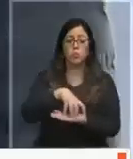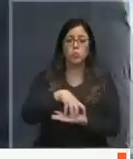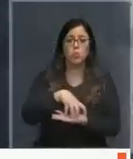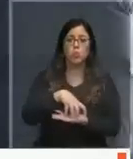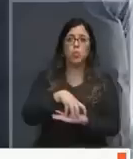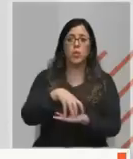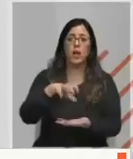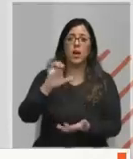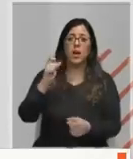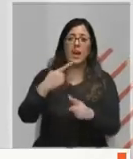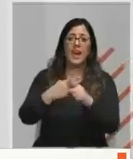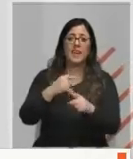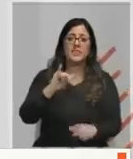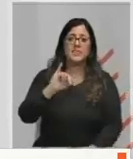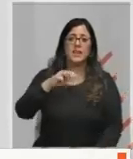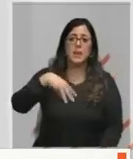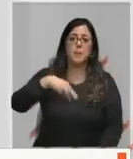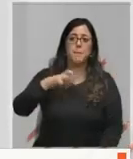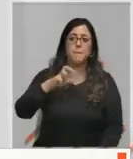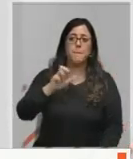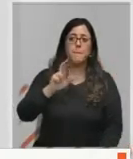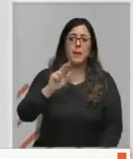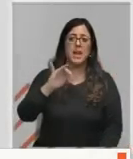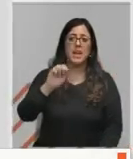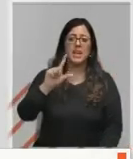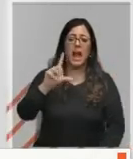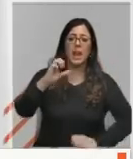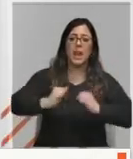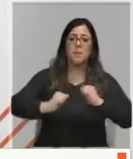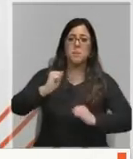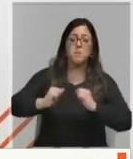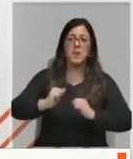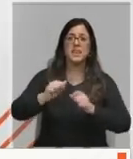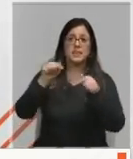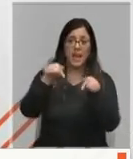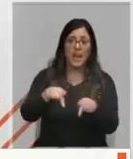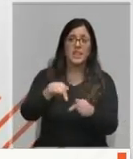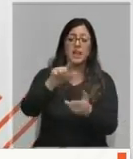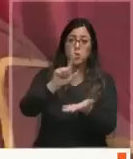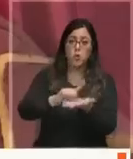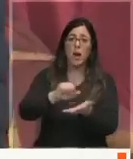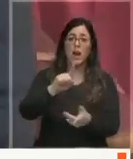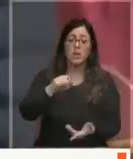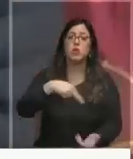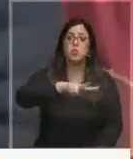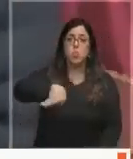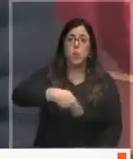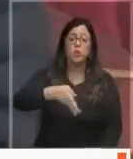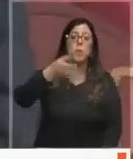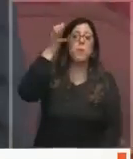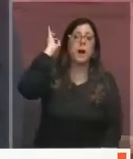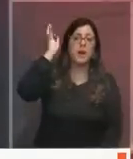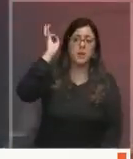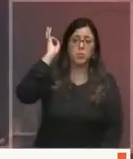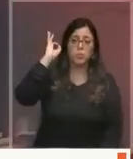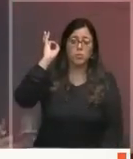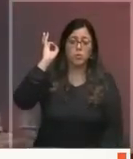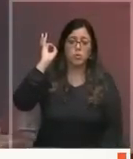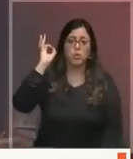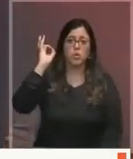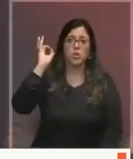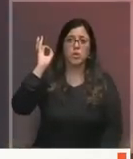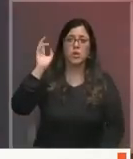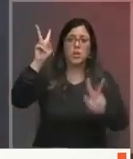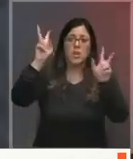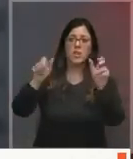una ex Imperial. Este es nuestro lugar donde hacemos las reuniones que la ciencia